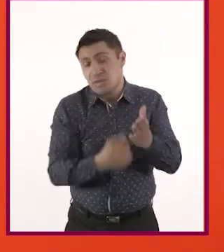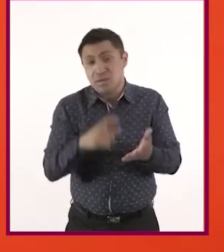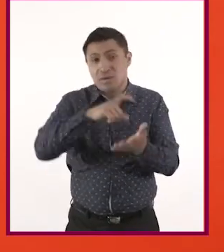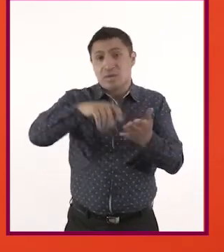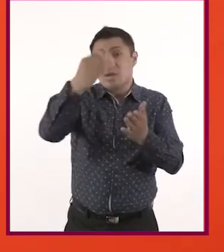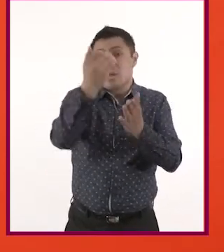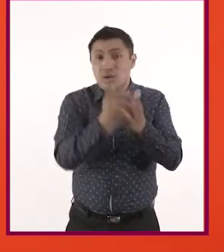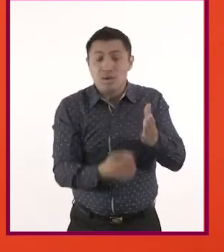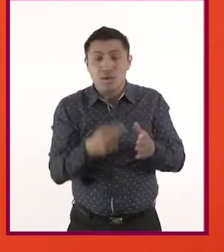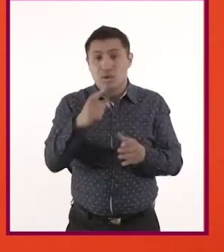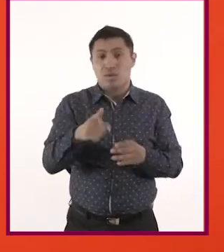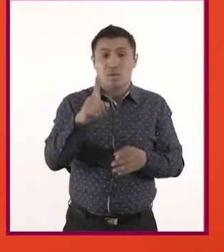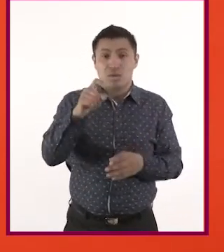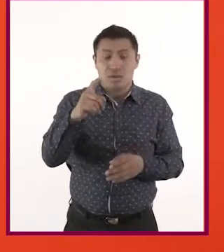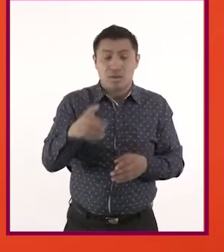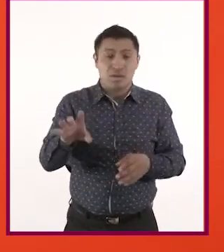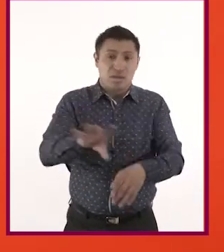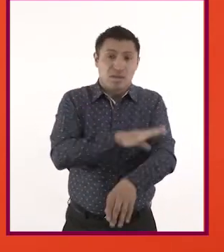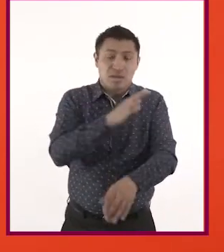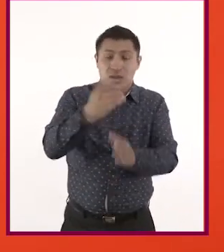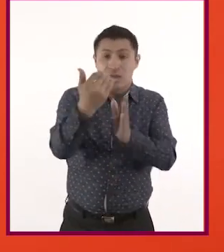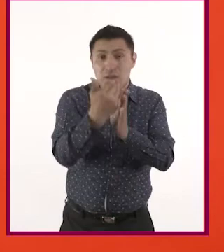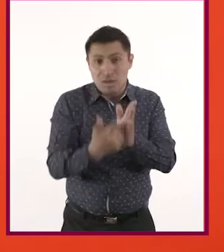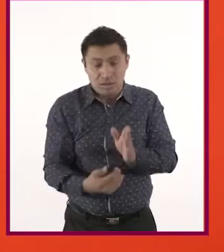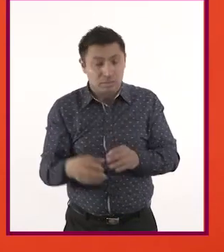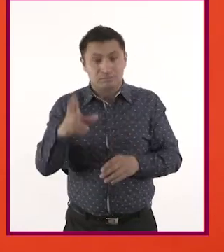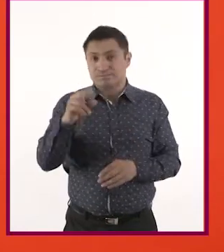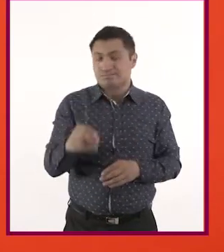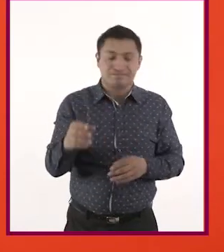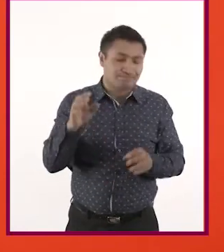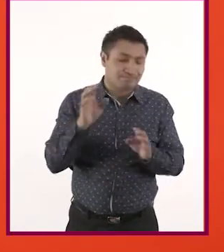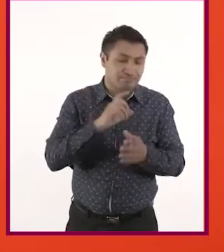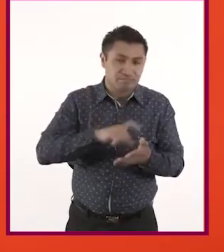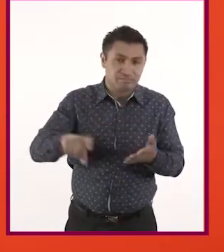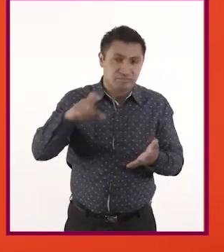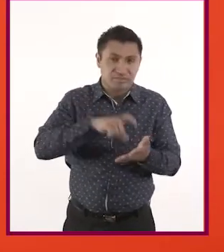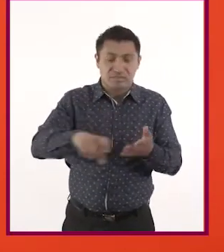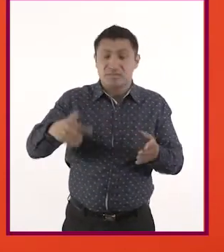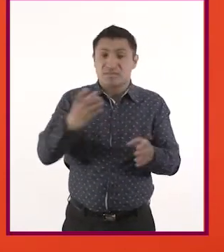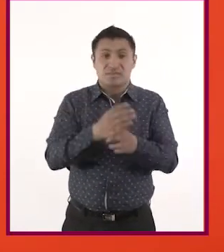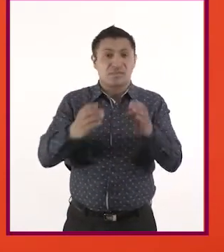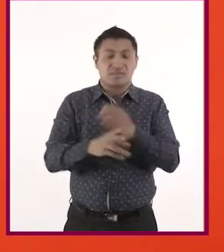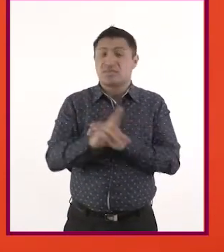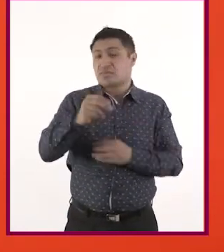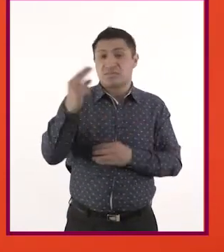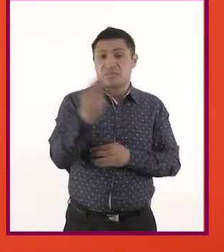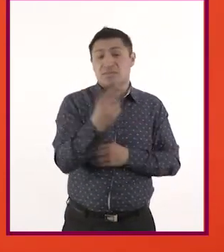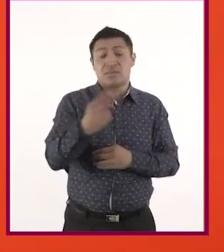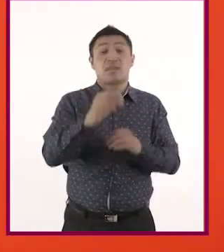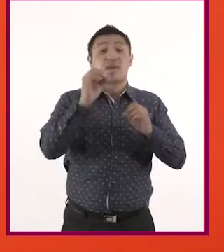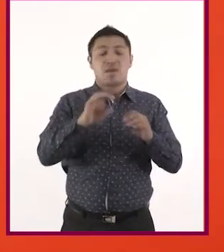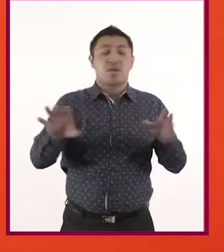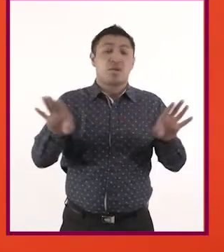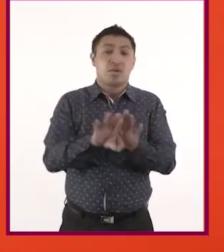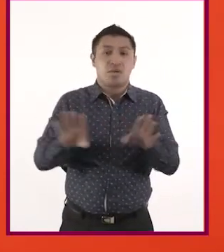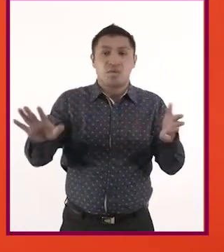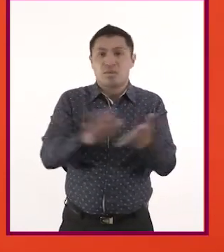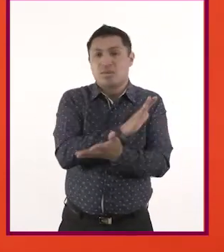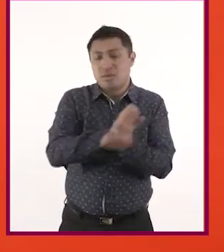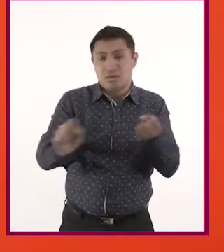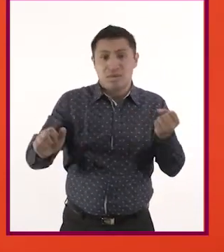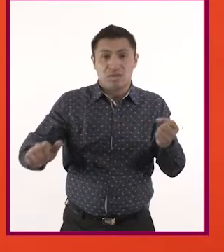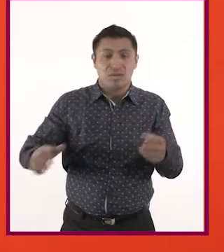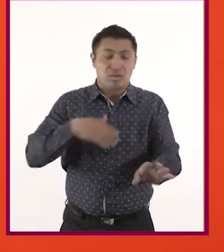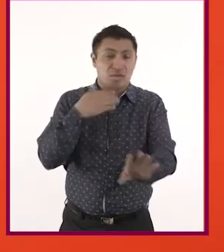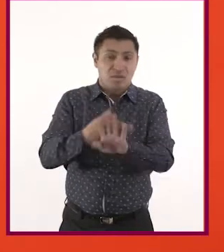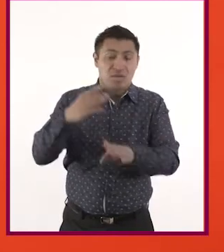menos. Disminuye tu consumo de energía y deja de consumir productos innecesarios o que impliquen procesos de producción destructivos o abusivos